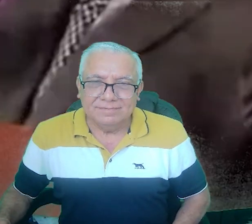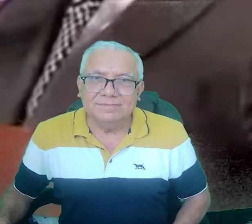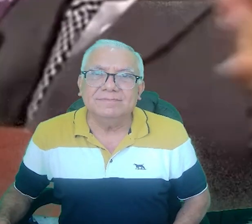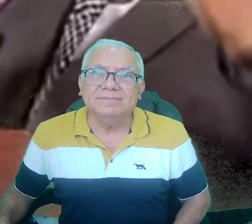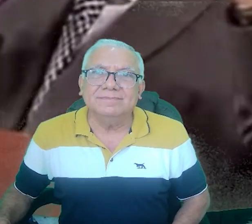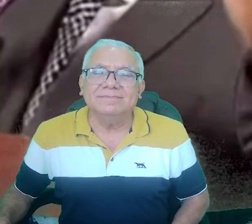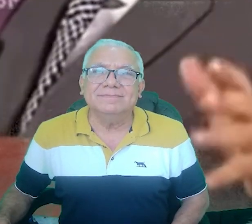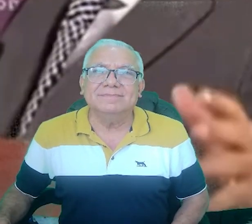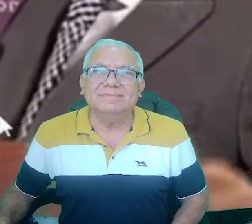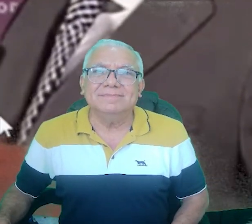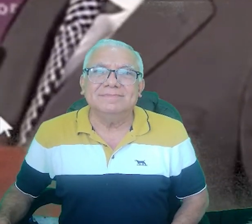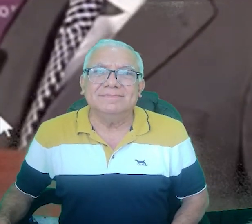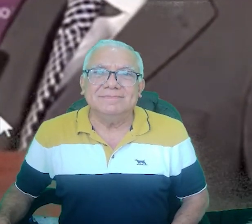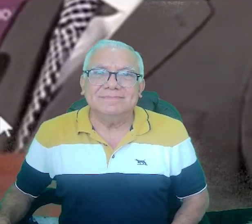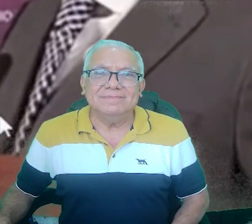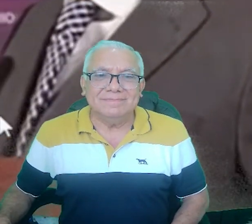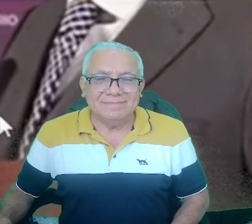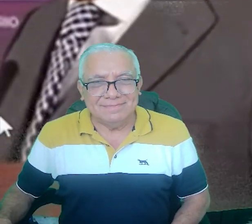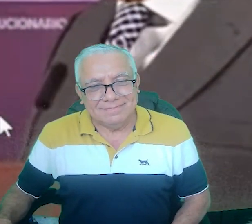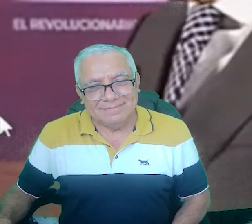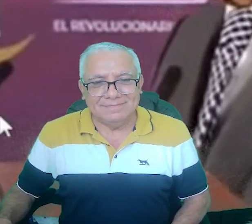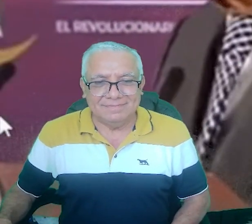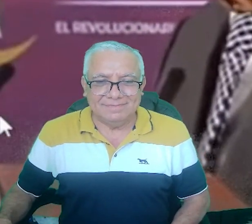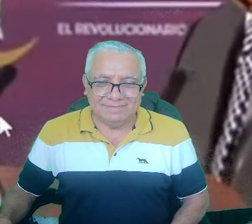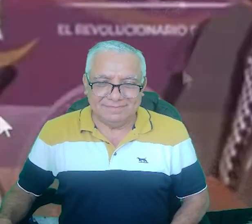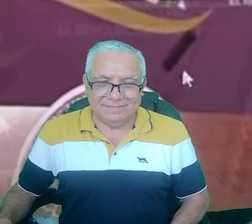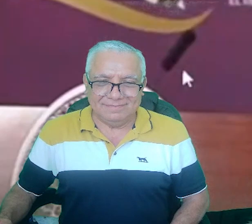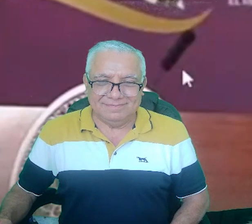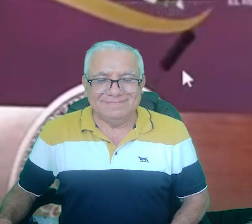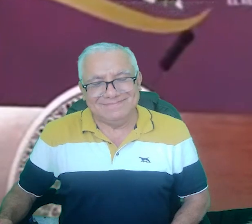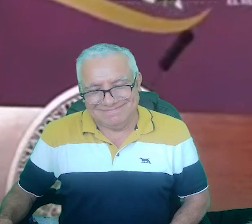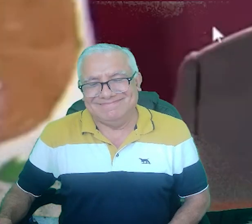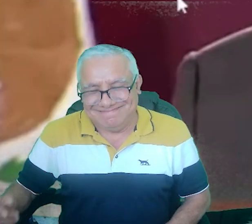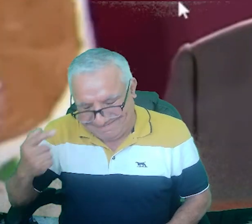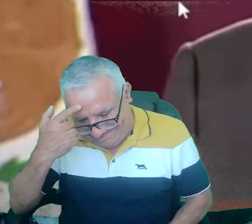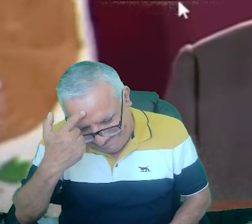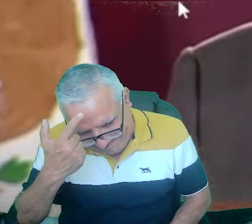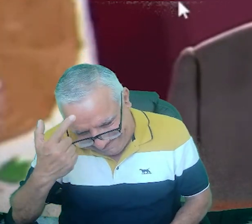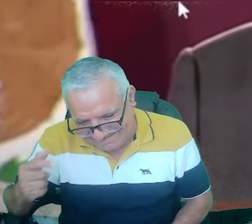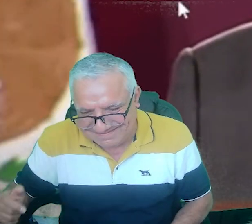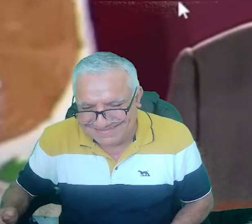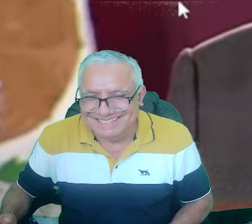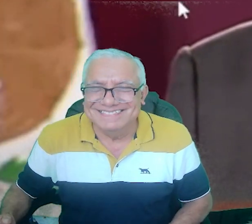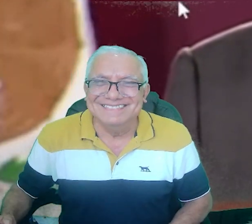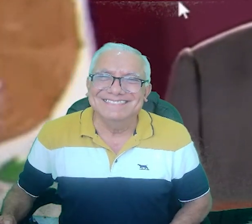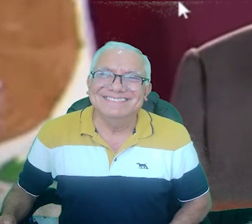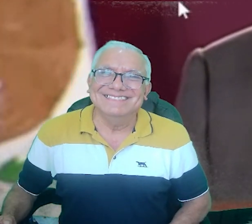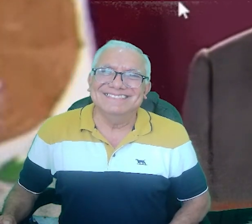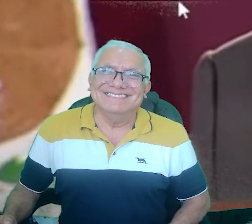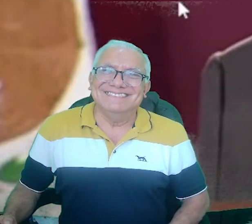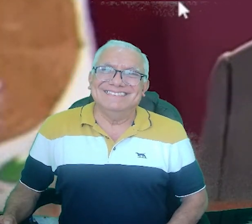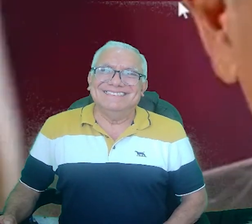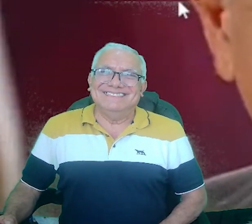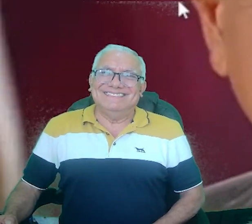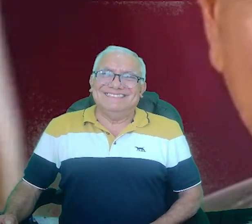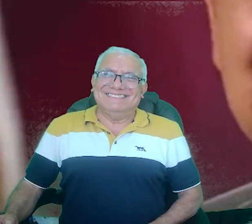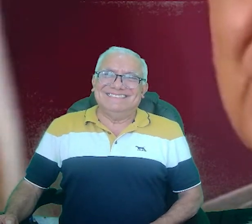llevamos a cabo toda una persecución política mediática. ¿Ustedes han visto